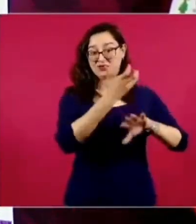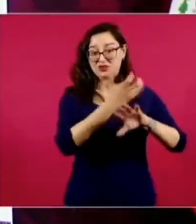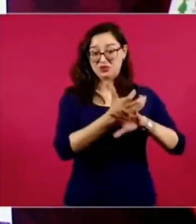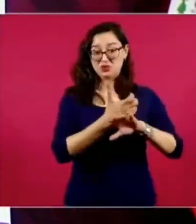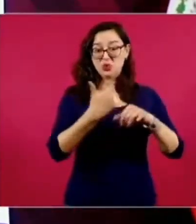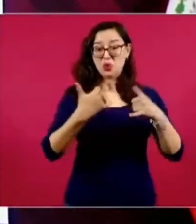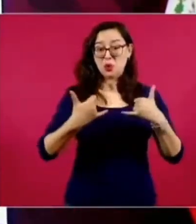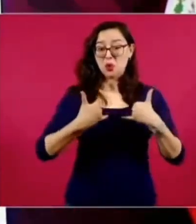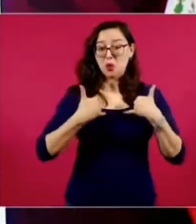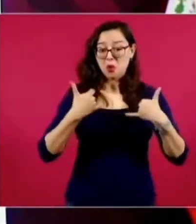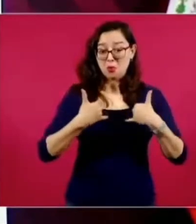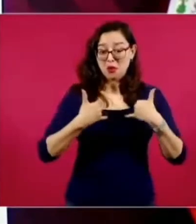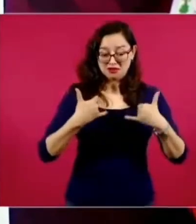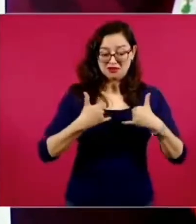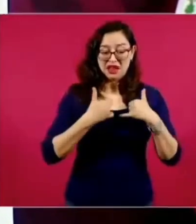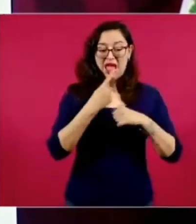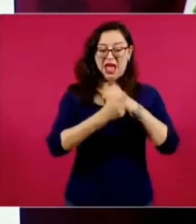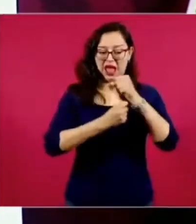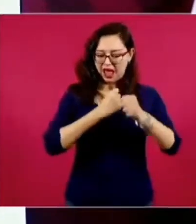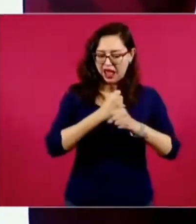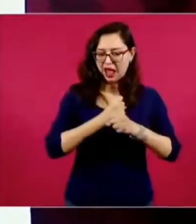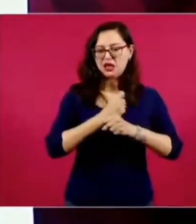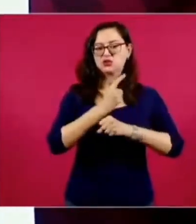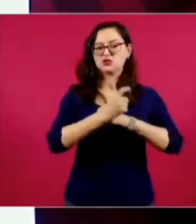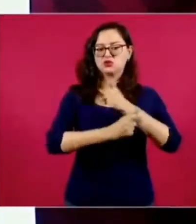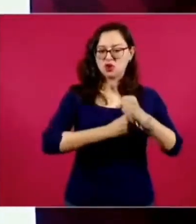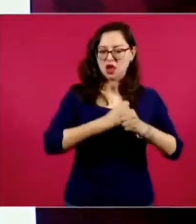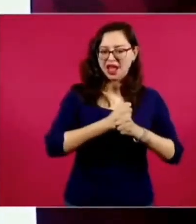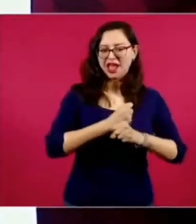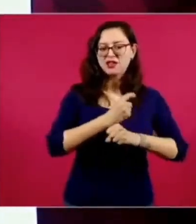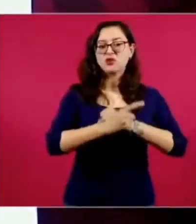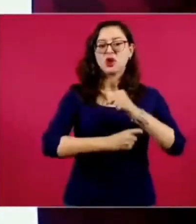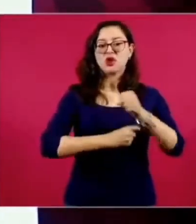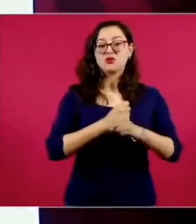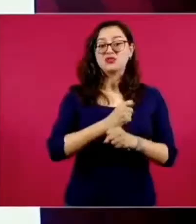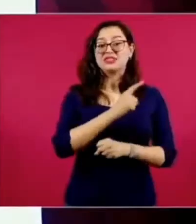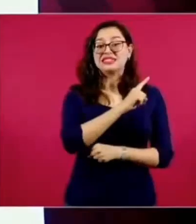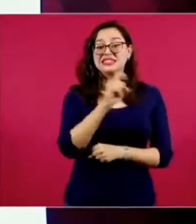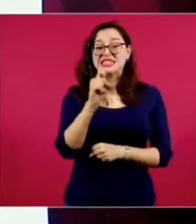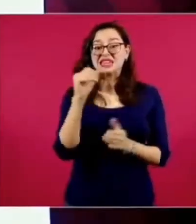100,000 jóvenes estadounidenses cada año por consumir